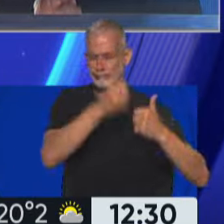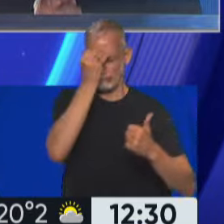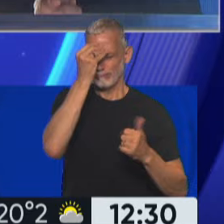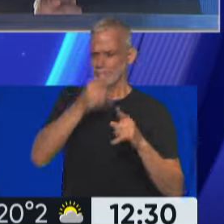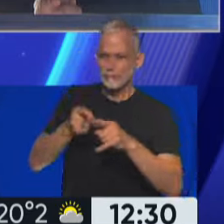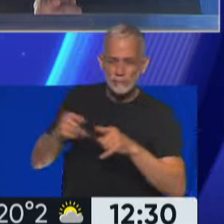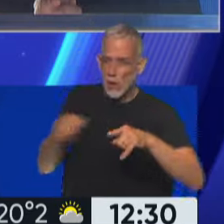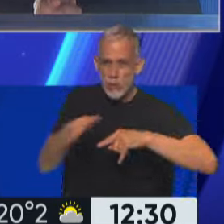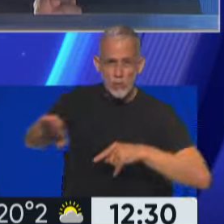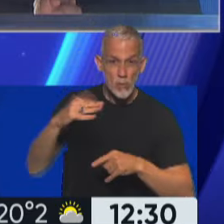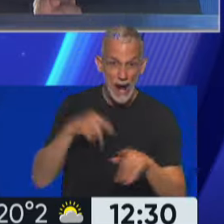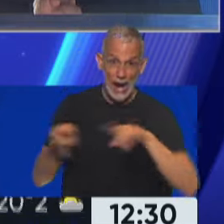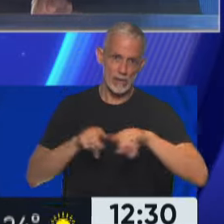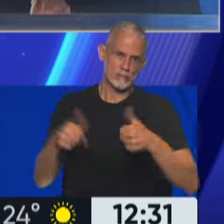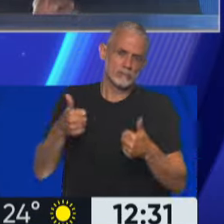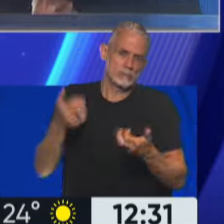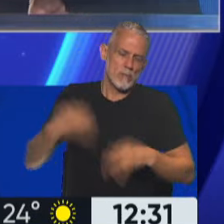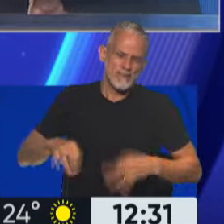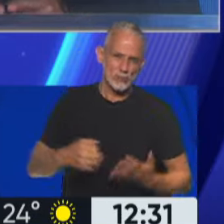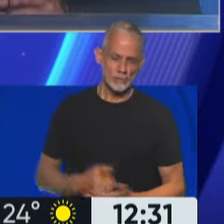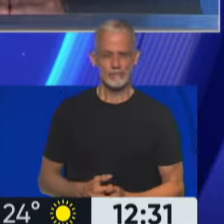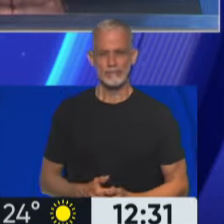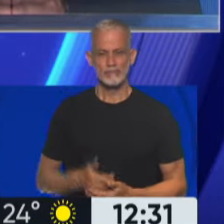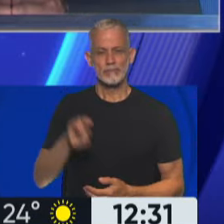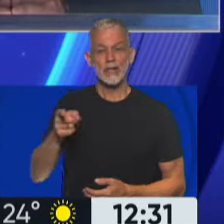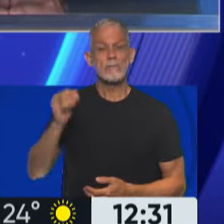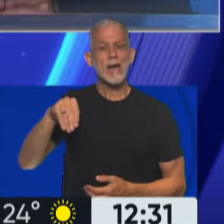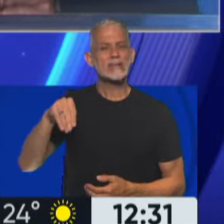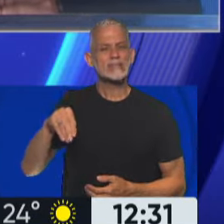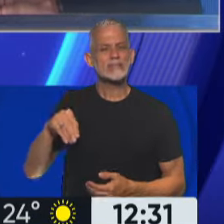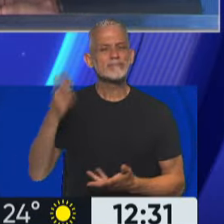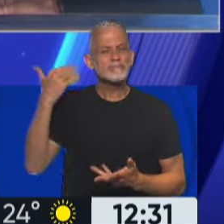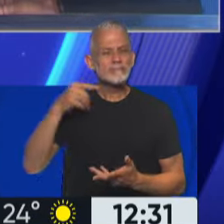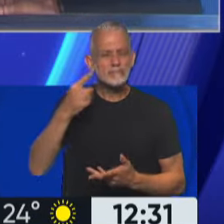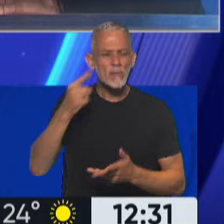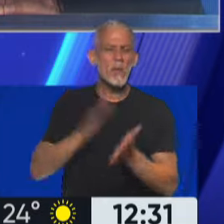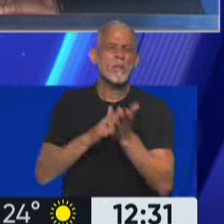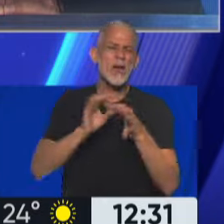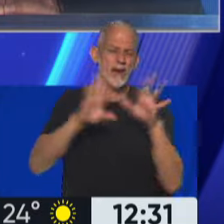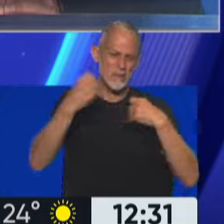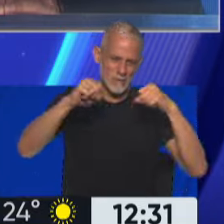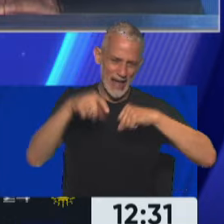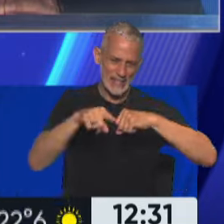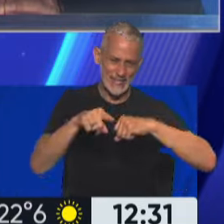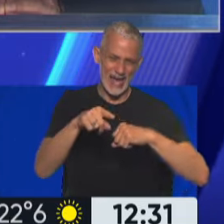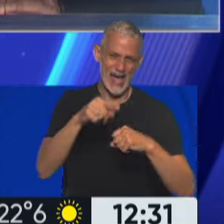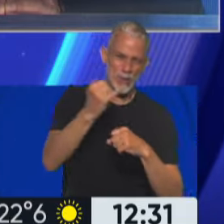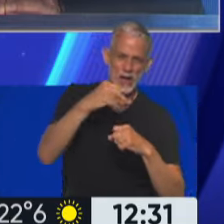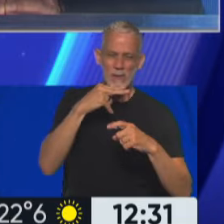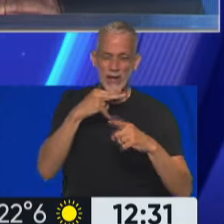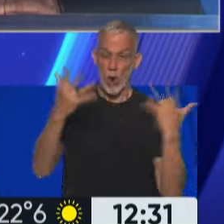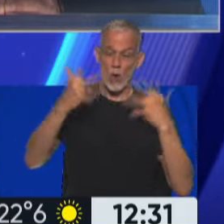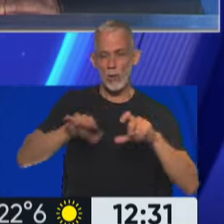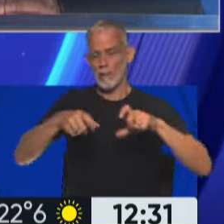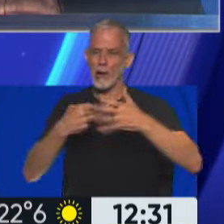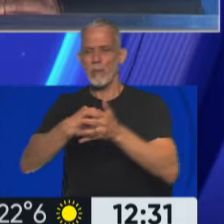colol ario perfecto terminó Pero además hay que sumar otra cosa porque cuando vimos las pruebas libres uno en ese momento Uy se la pegó con la